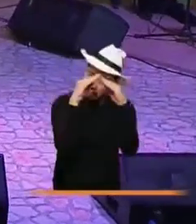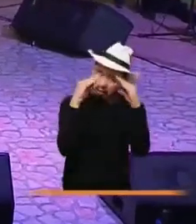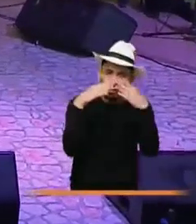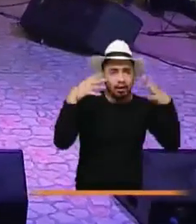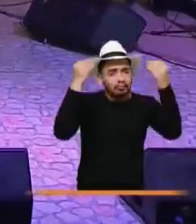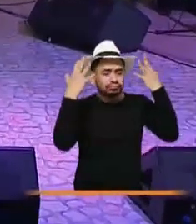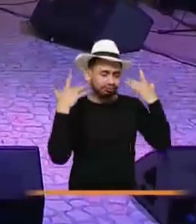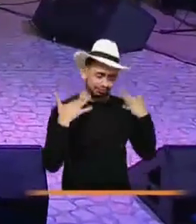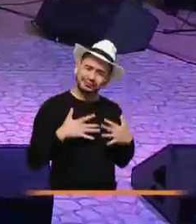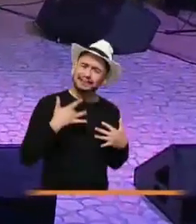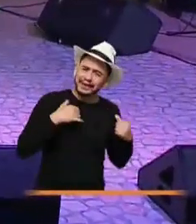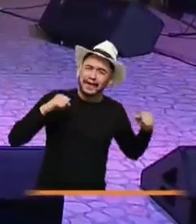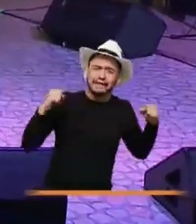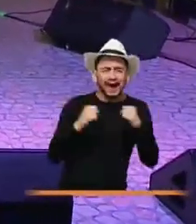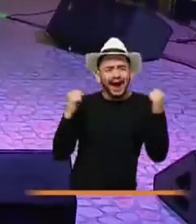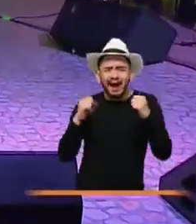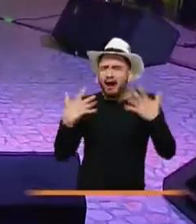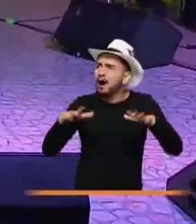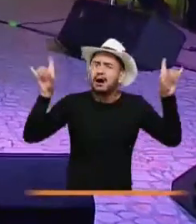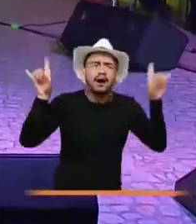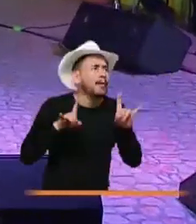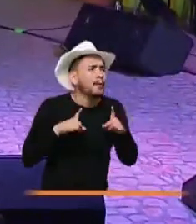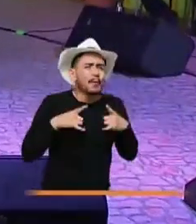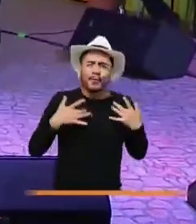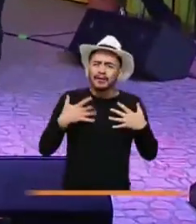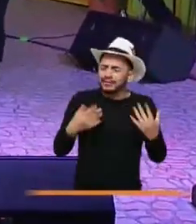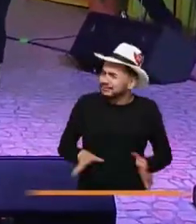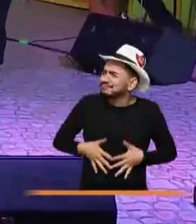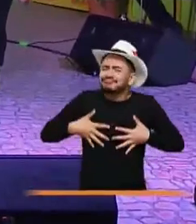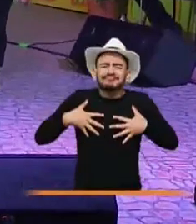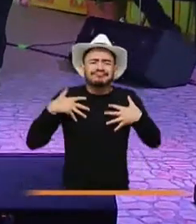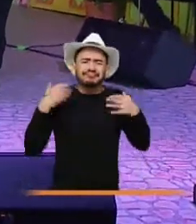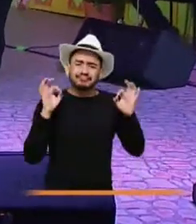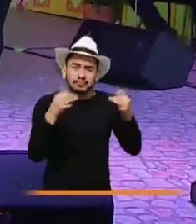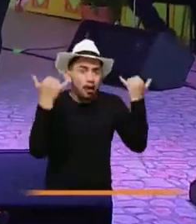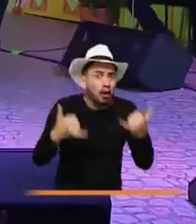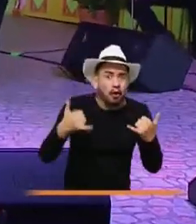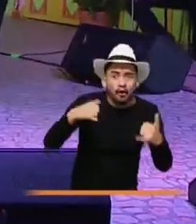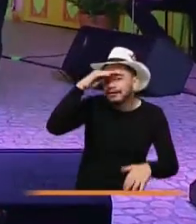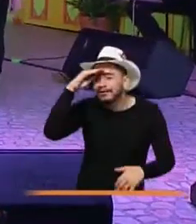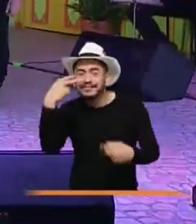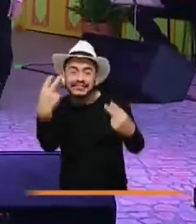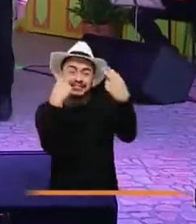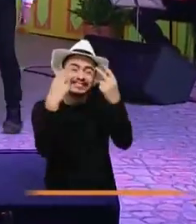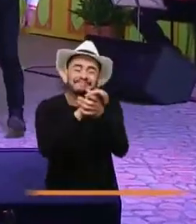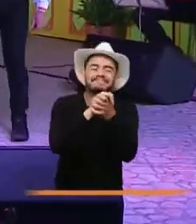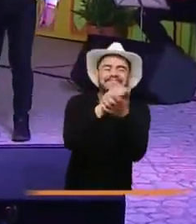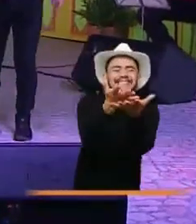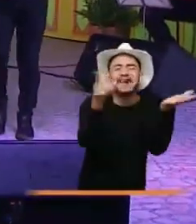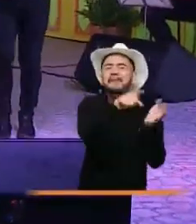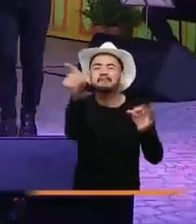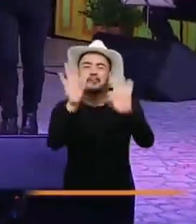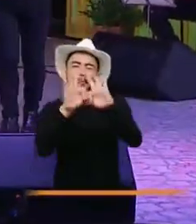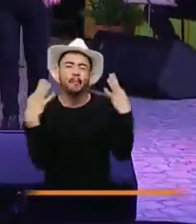y yo me reconcilia dónde está conocer mis amigos y familia